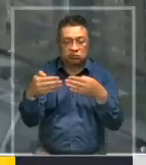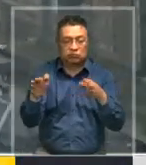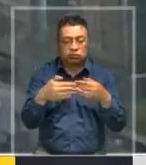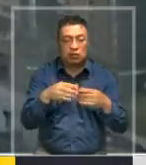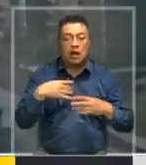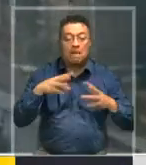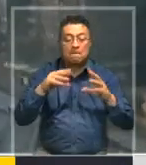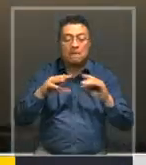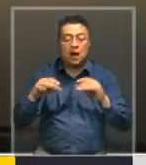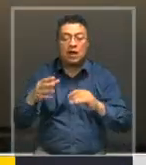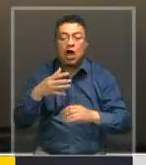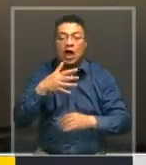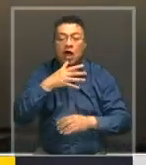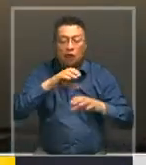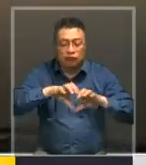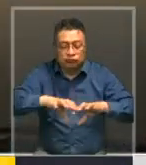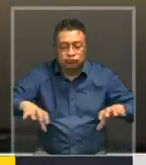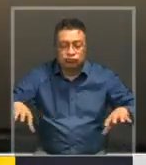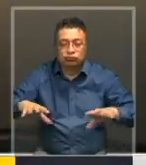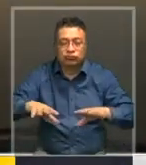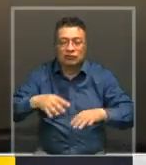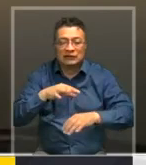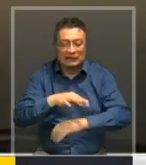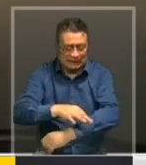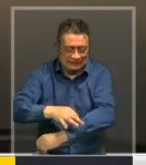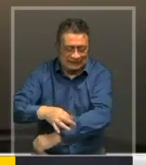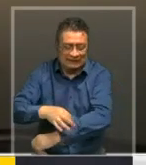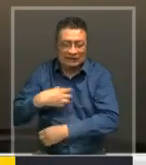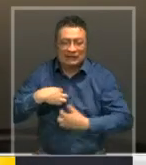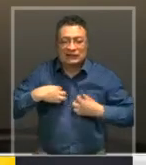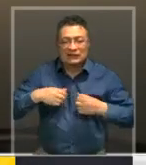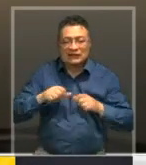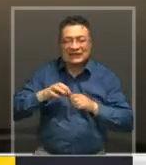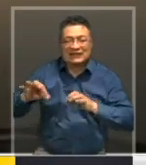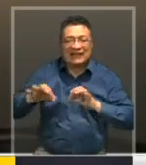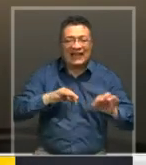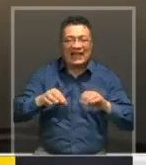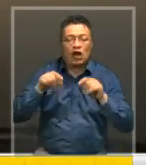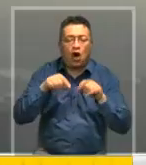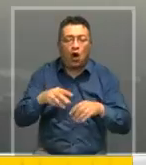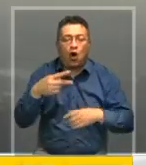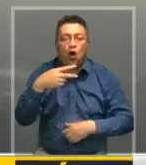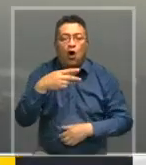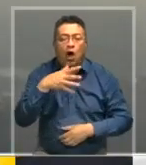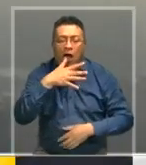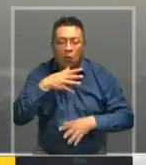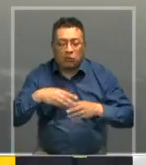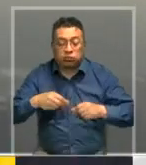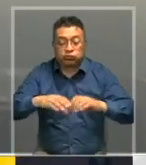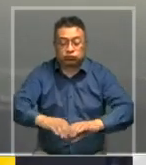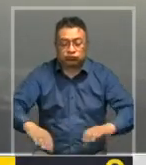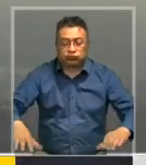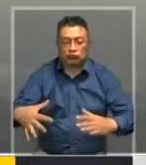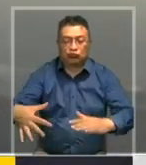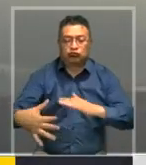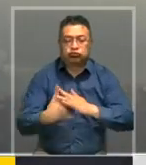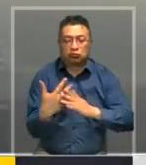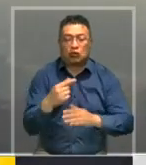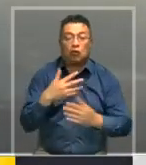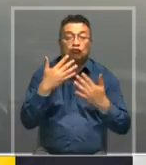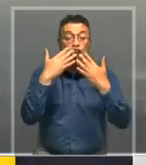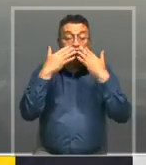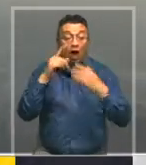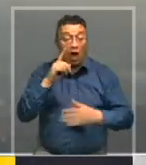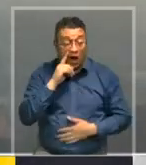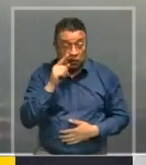paños húmedos en todos los lugares donde pueda ingresar aire, ¿no es cierto?, en este caso humo, a la casa habitación. No exponerse al humo, o sea, si uno